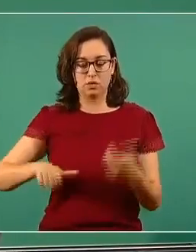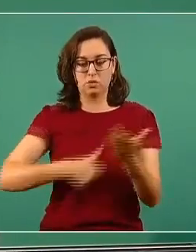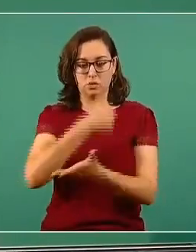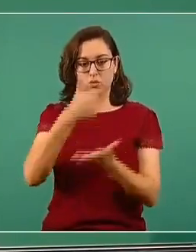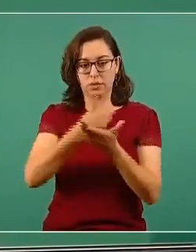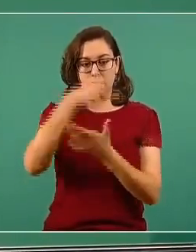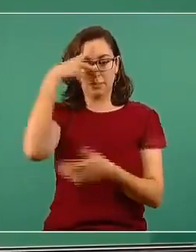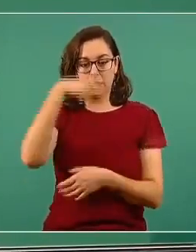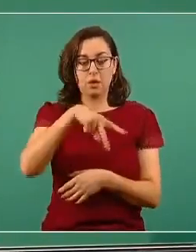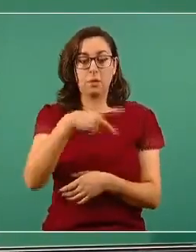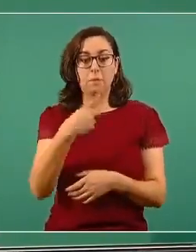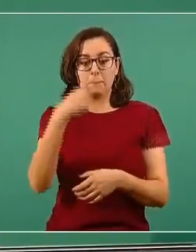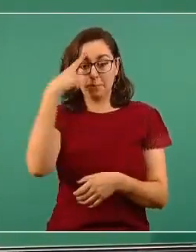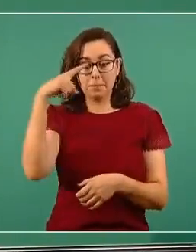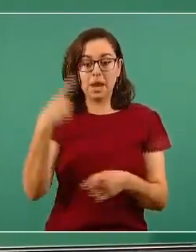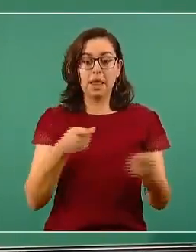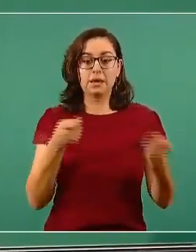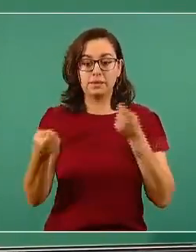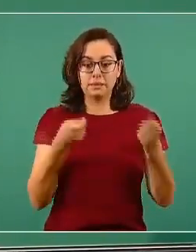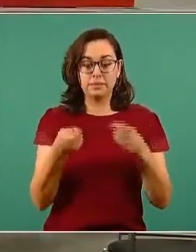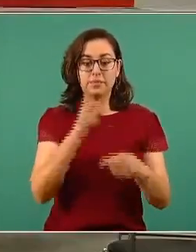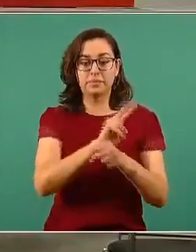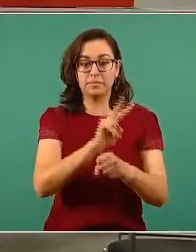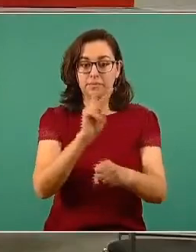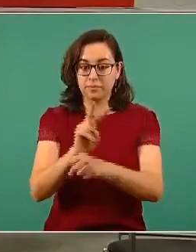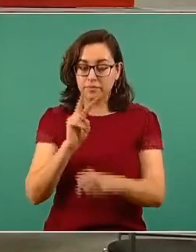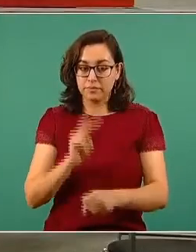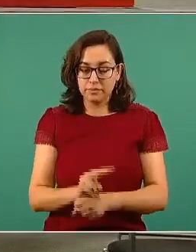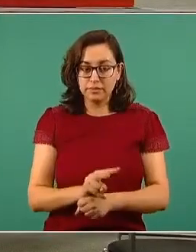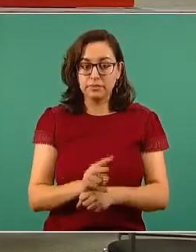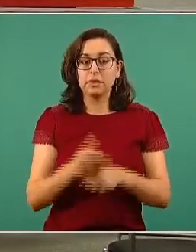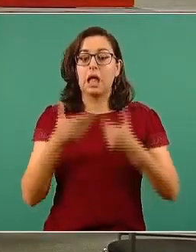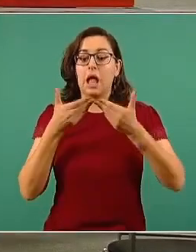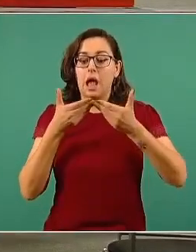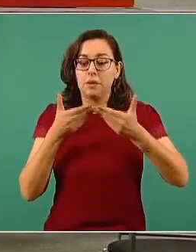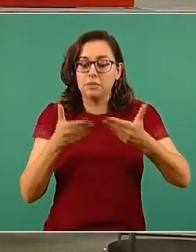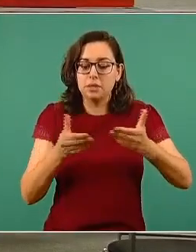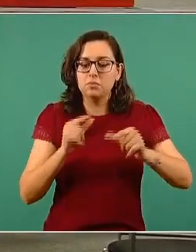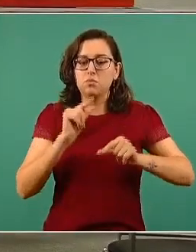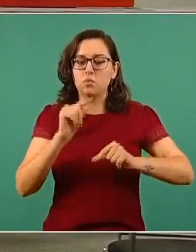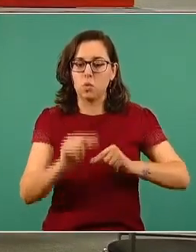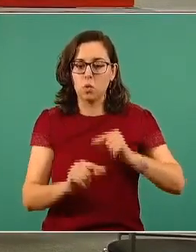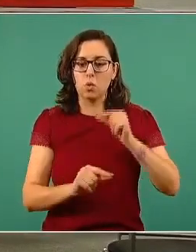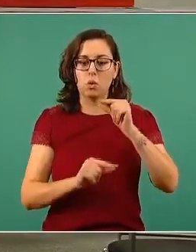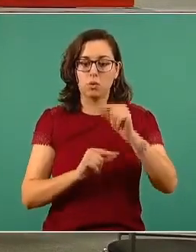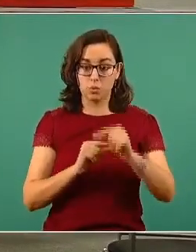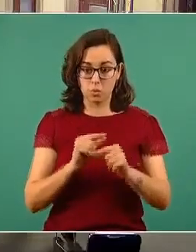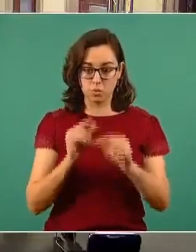para regularlo, que sea lento pero seguro.